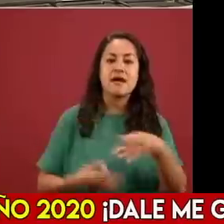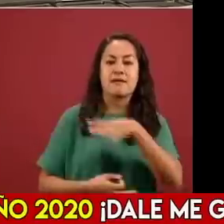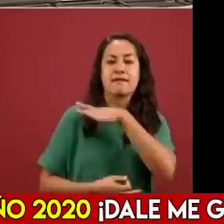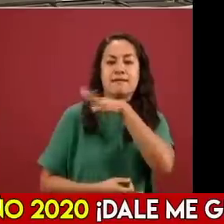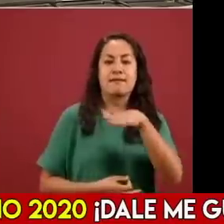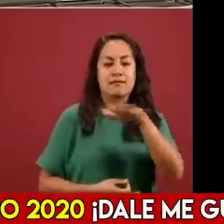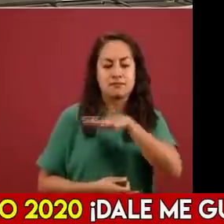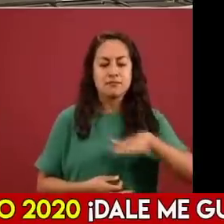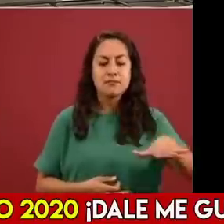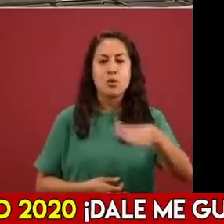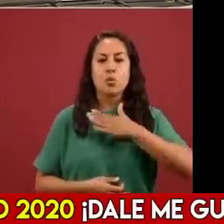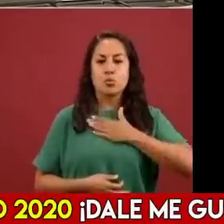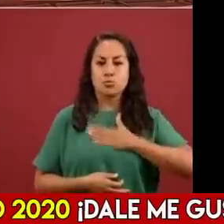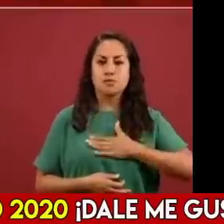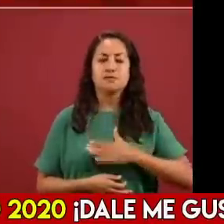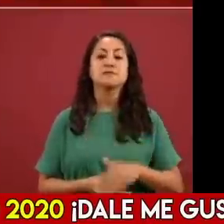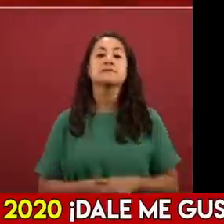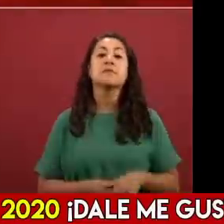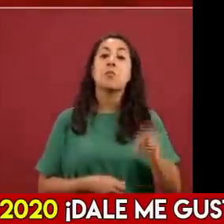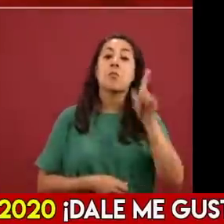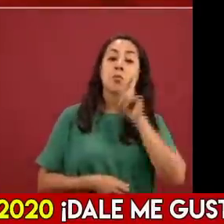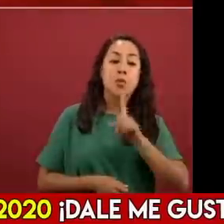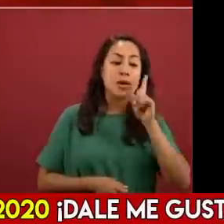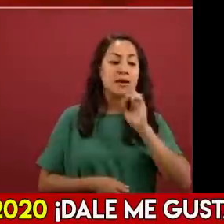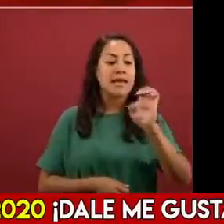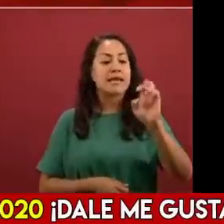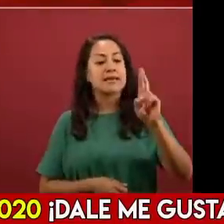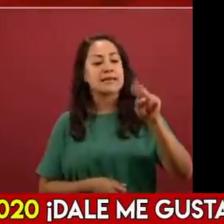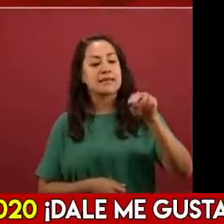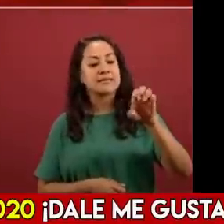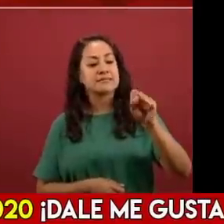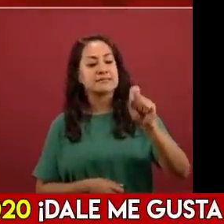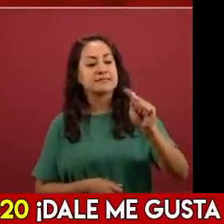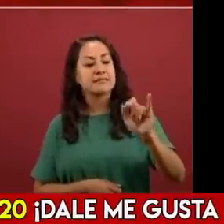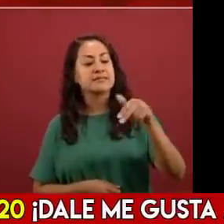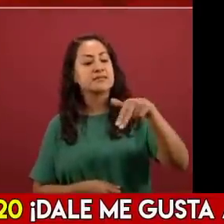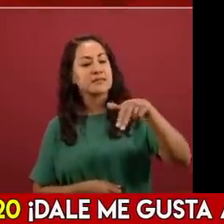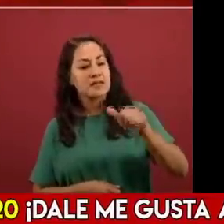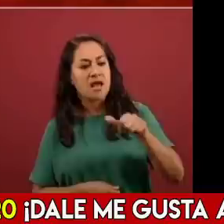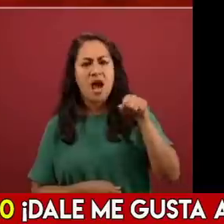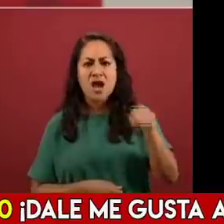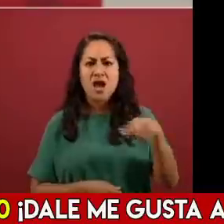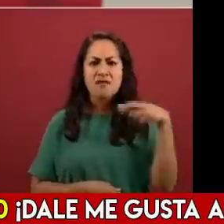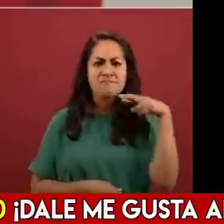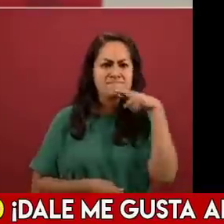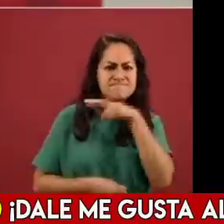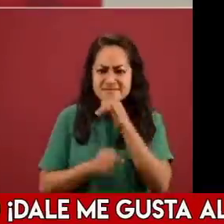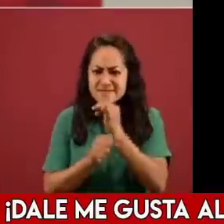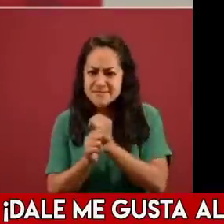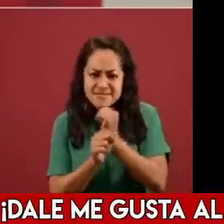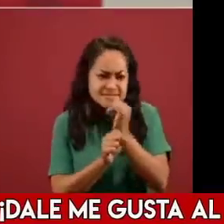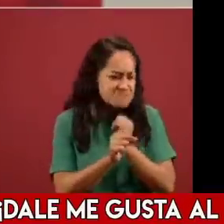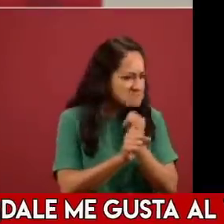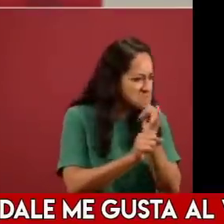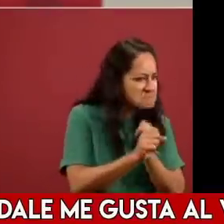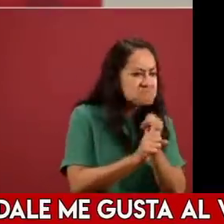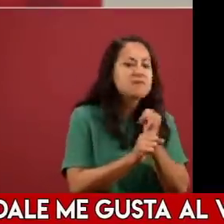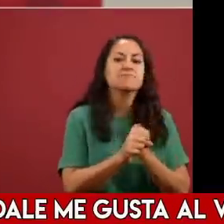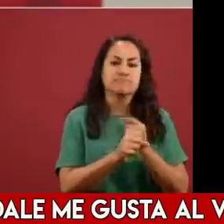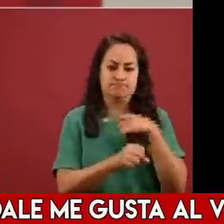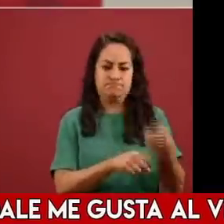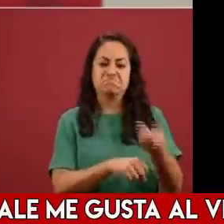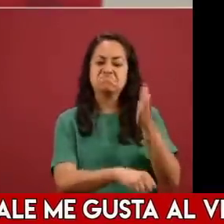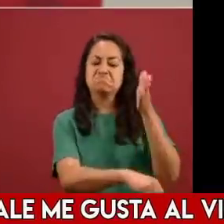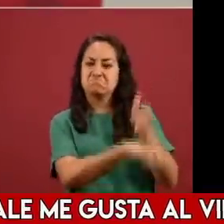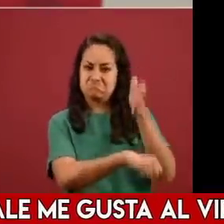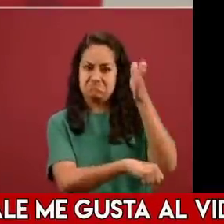maestra Ernestina Godoy Ramos por la pronta resolución del acto de procuración de justicia y